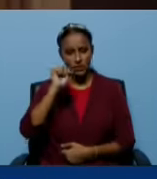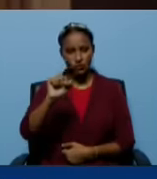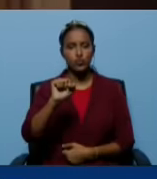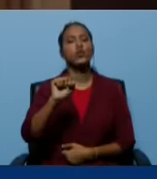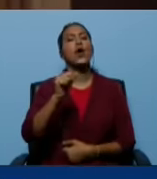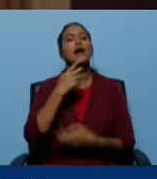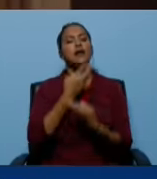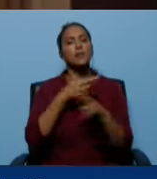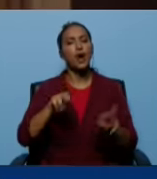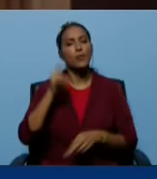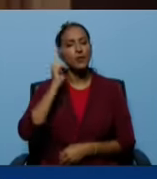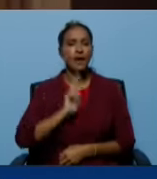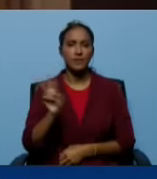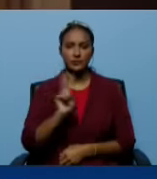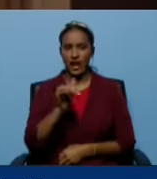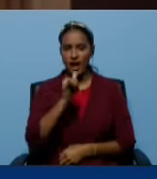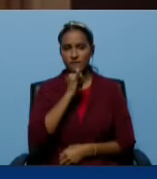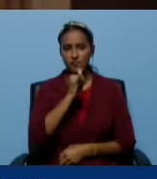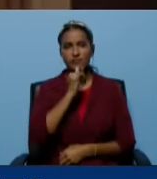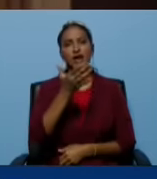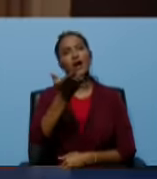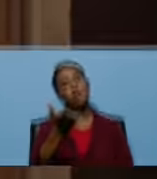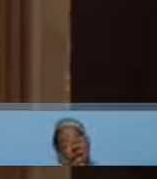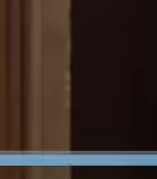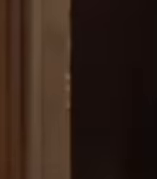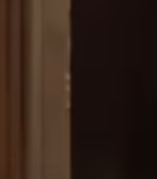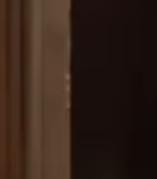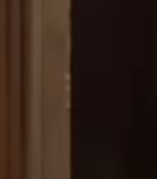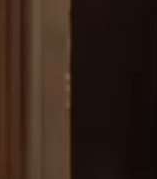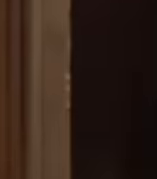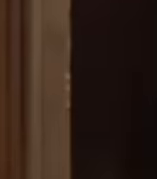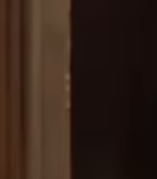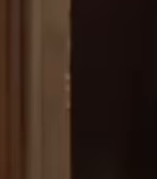Nicolás Maduro Moros. Con esta información es momento de retornar nuevamente el contacto a los estudios. Adelante.